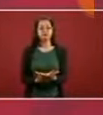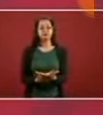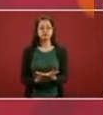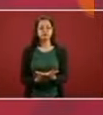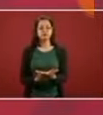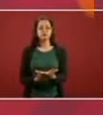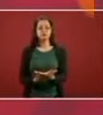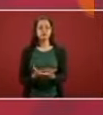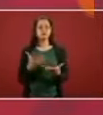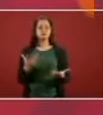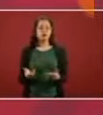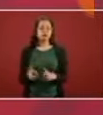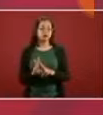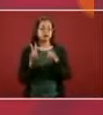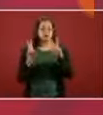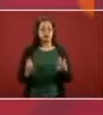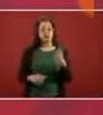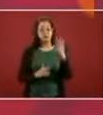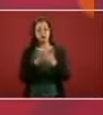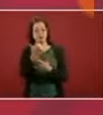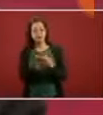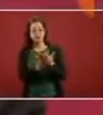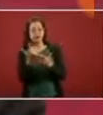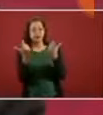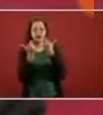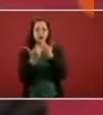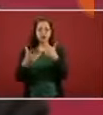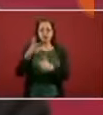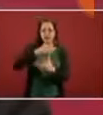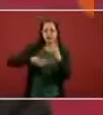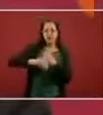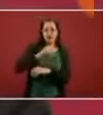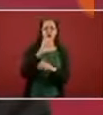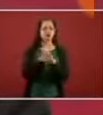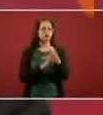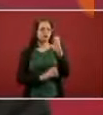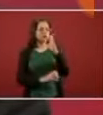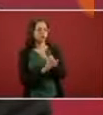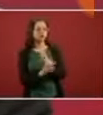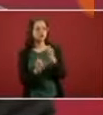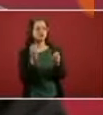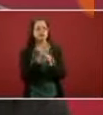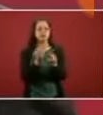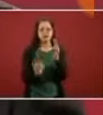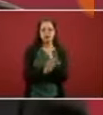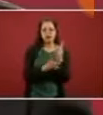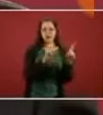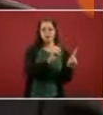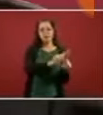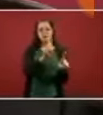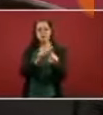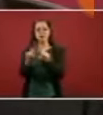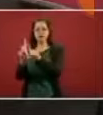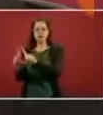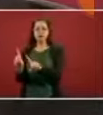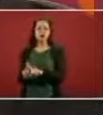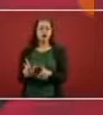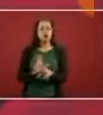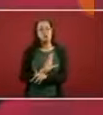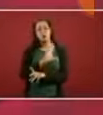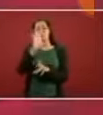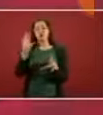movimiento de dinero vienes lo que tiene que ver con inteligencia